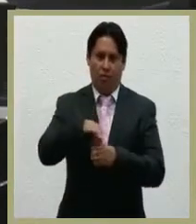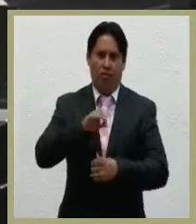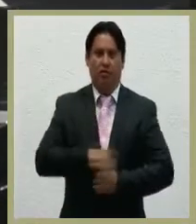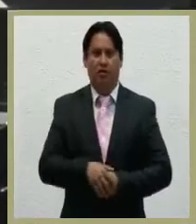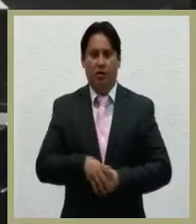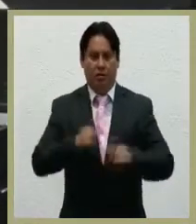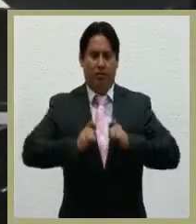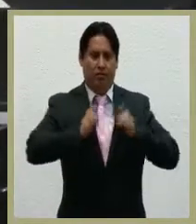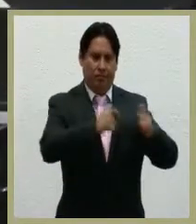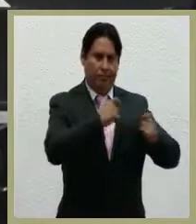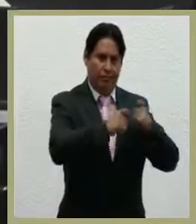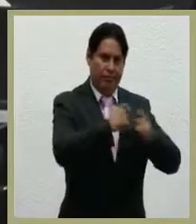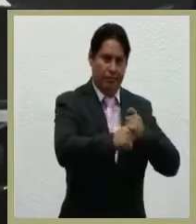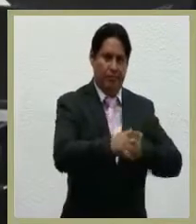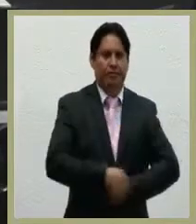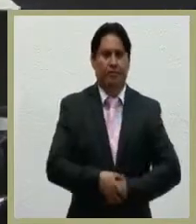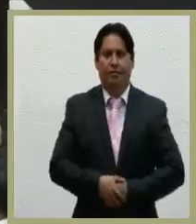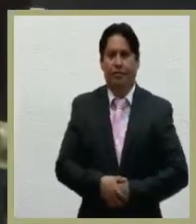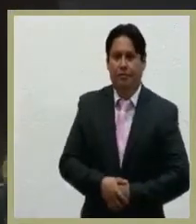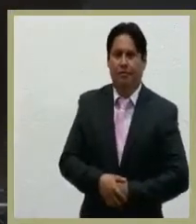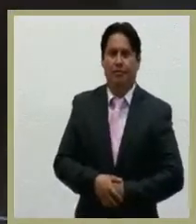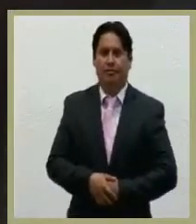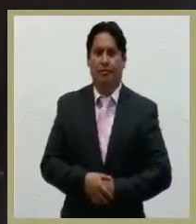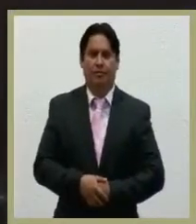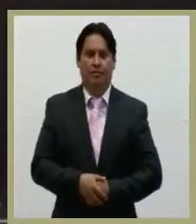Córranse los trámites legislativos correspondientes.